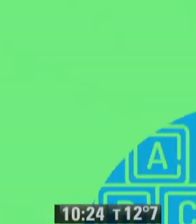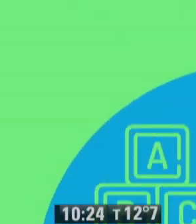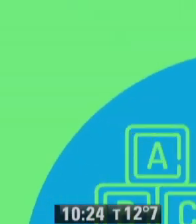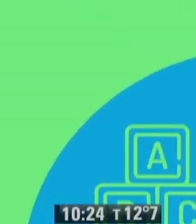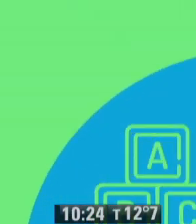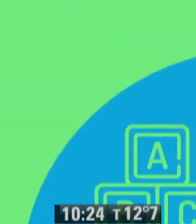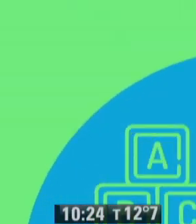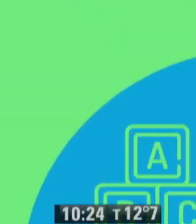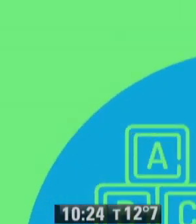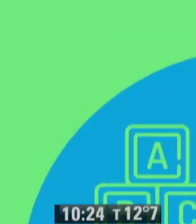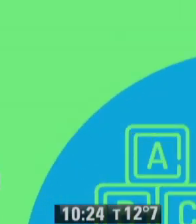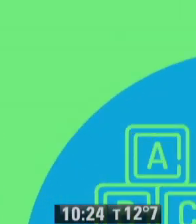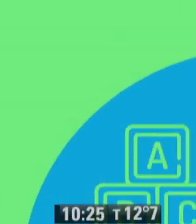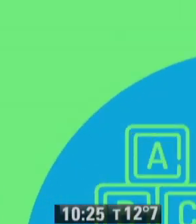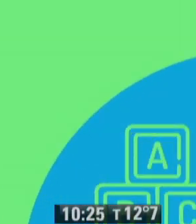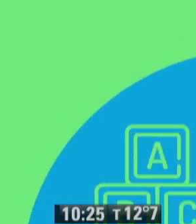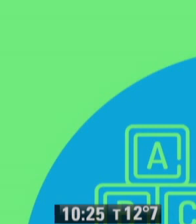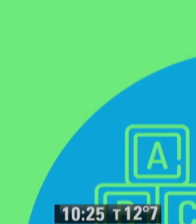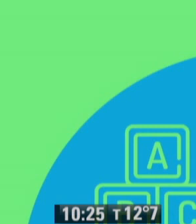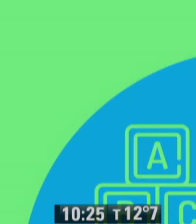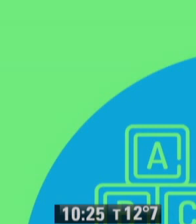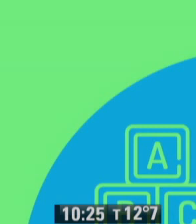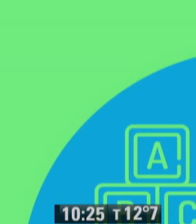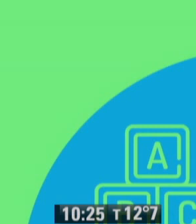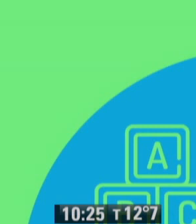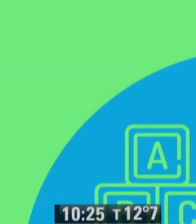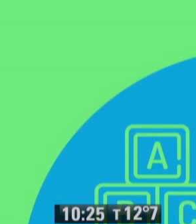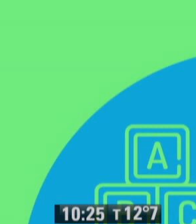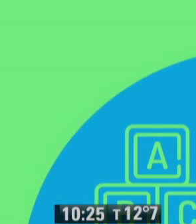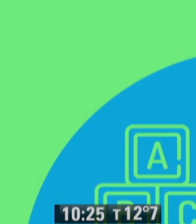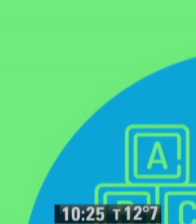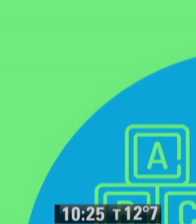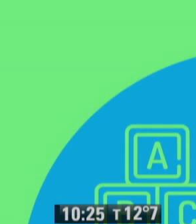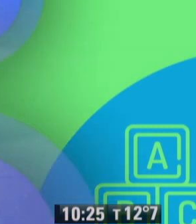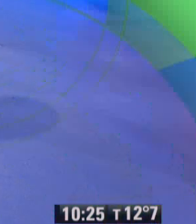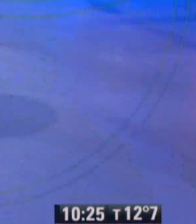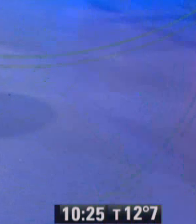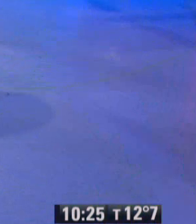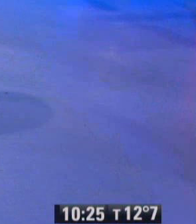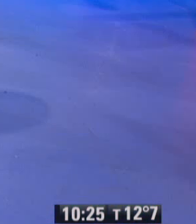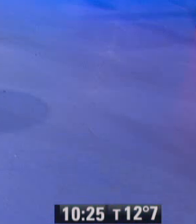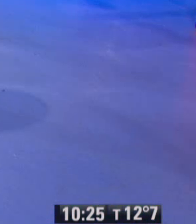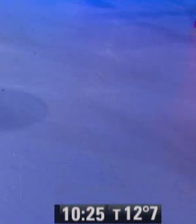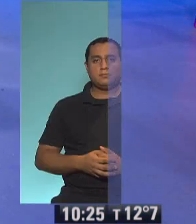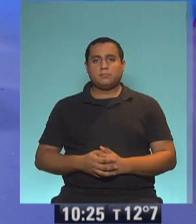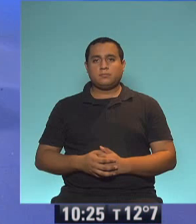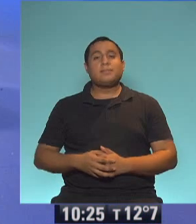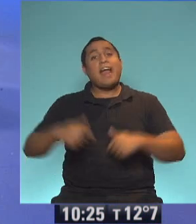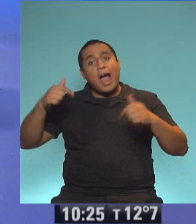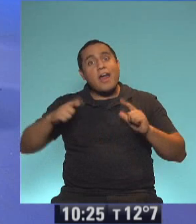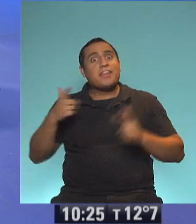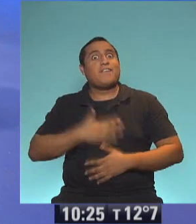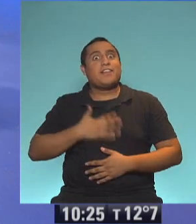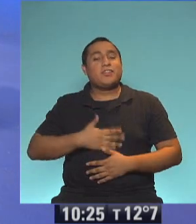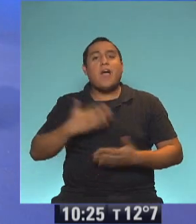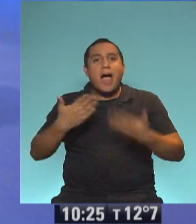chivita, chivita, sal de ahí, de ese lugar. Llegó un momento muy divertido